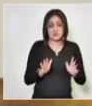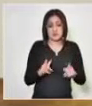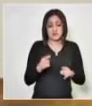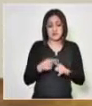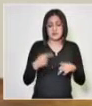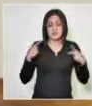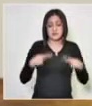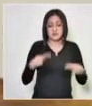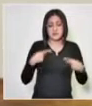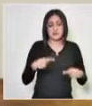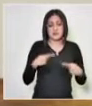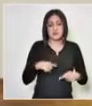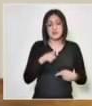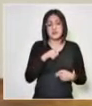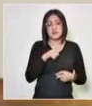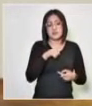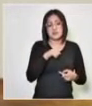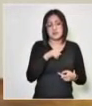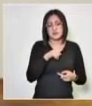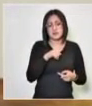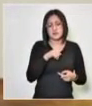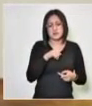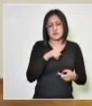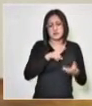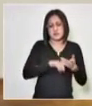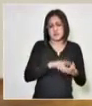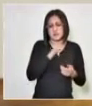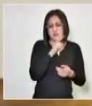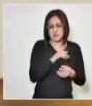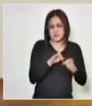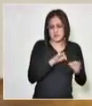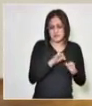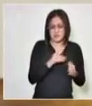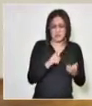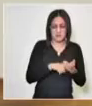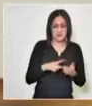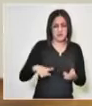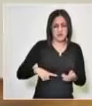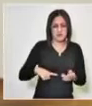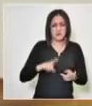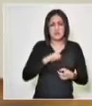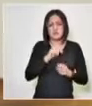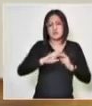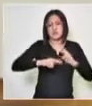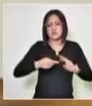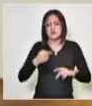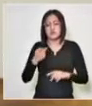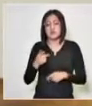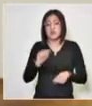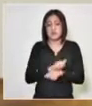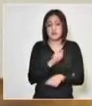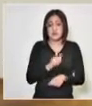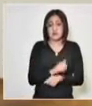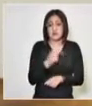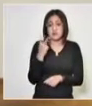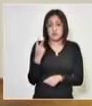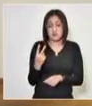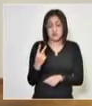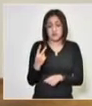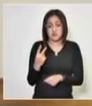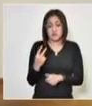a servidores públicos y acción al final voltearon a dos vehículos